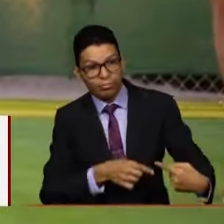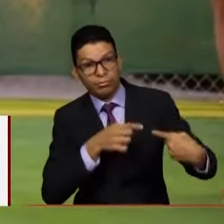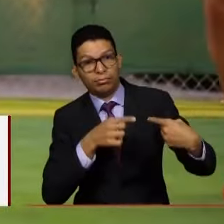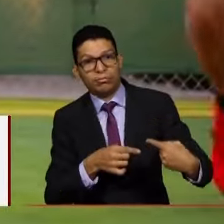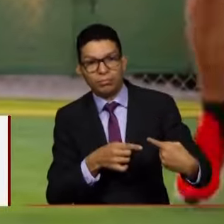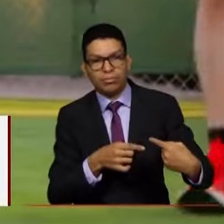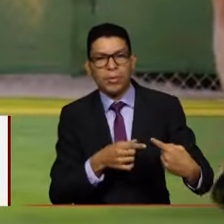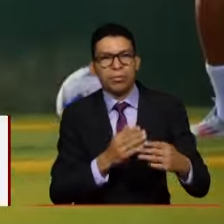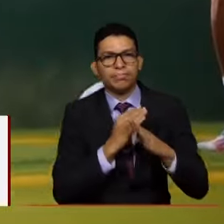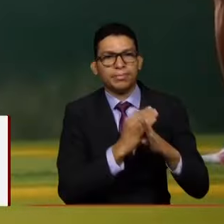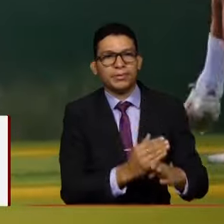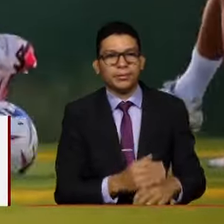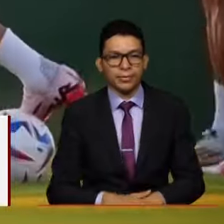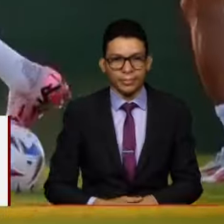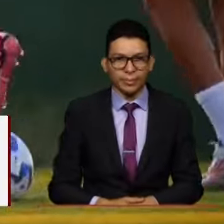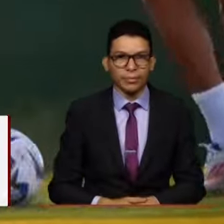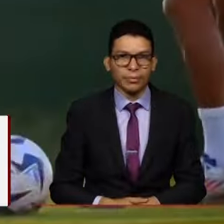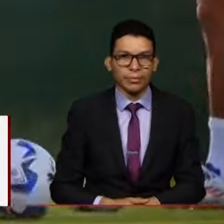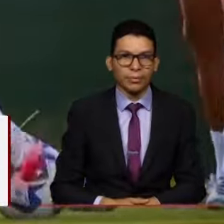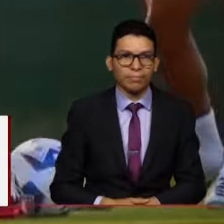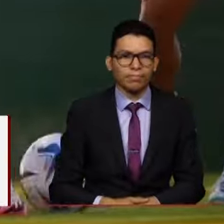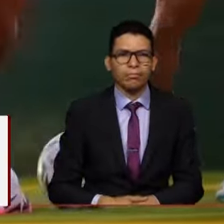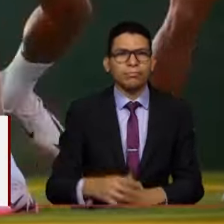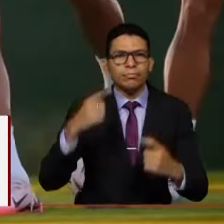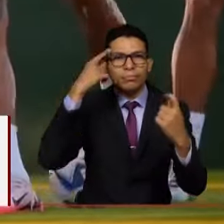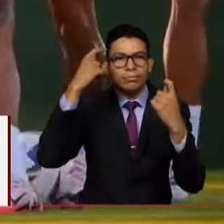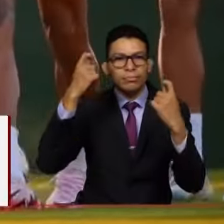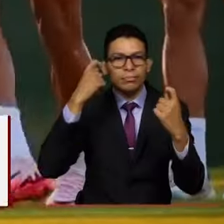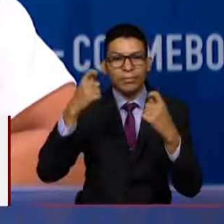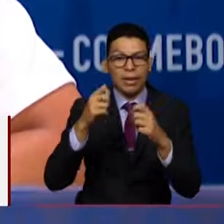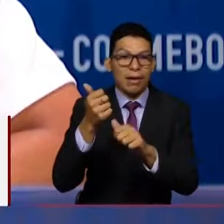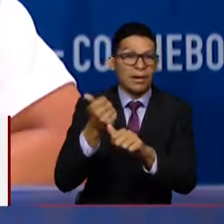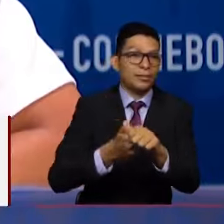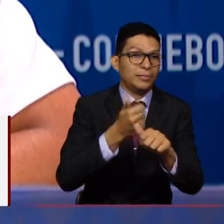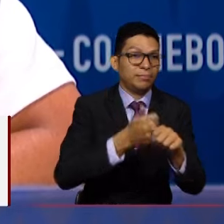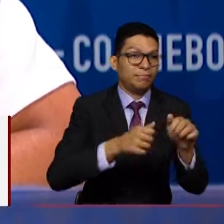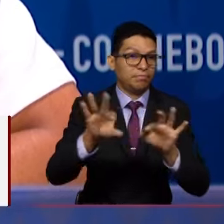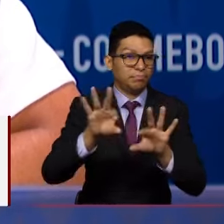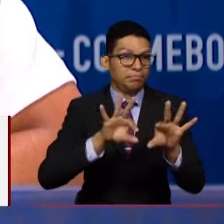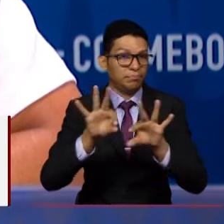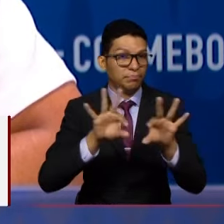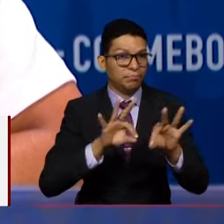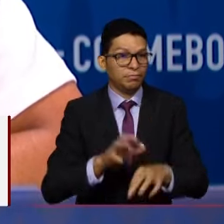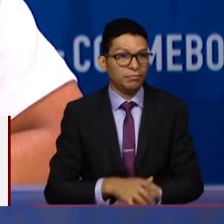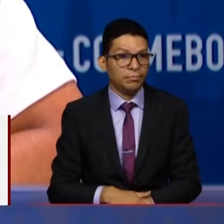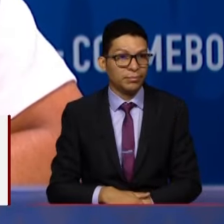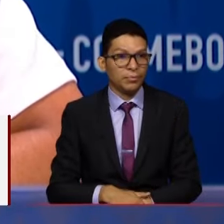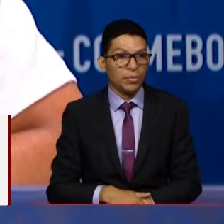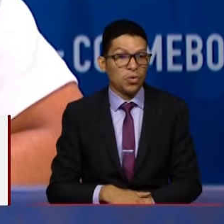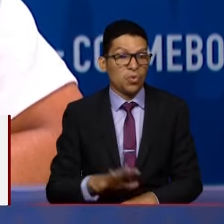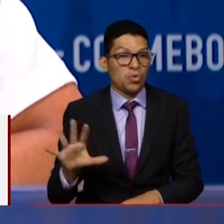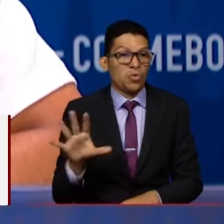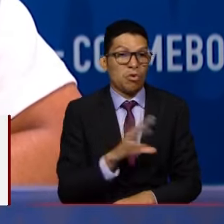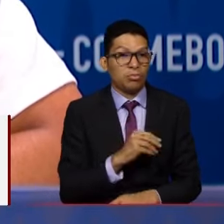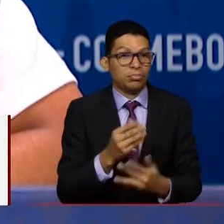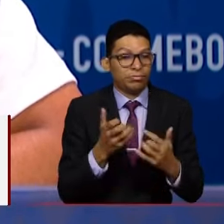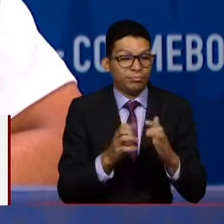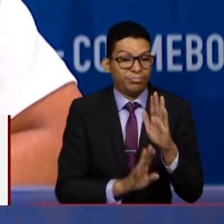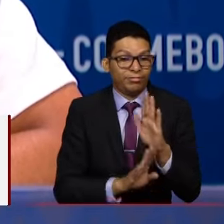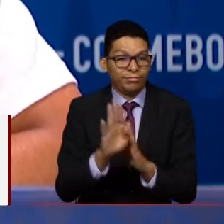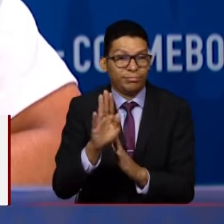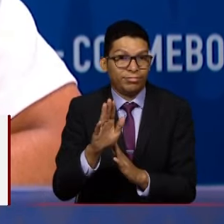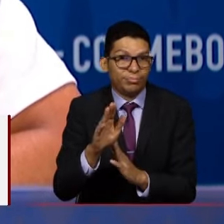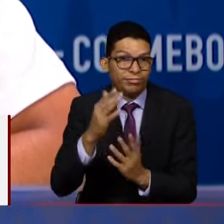equipo? Todo es una estrategia de cada selección y, bueno, todos sacan su mejor potencial. Sabemos